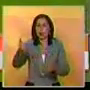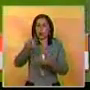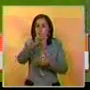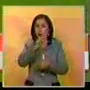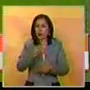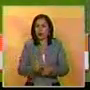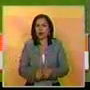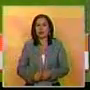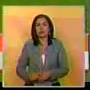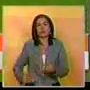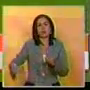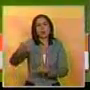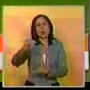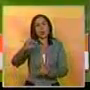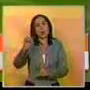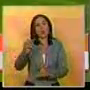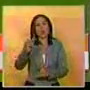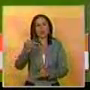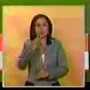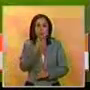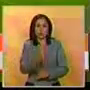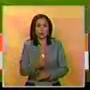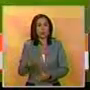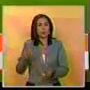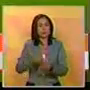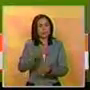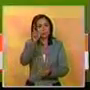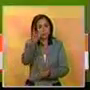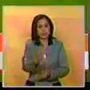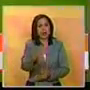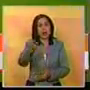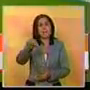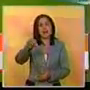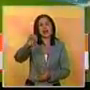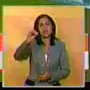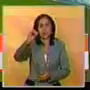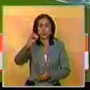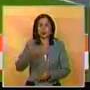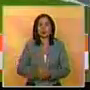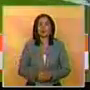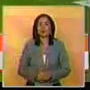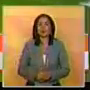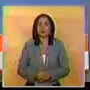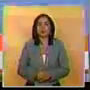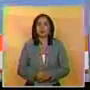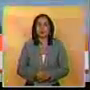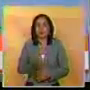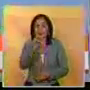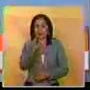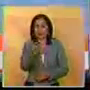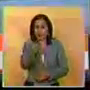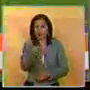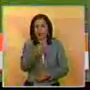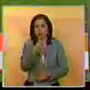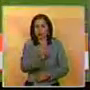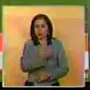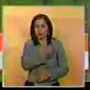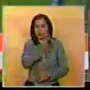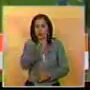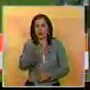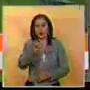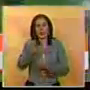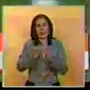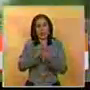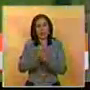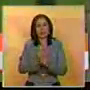Italia tras vencer a la Juventus 3-2. Gran actuación de Mario Balotelli, quien marcó dos tantos para el Inter.